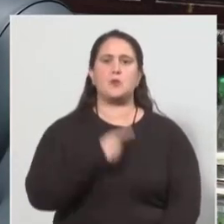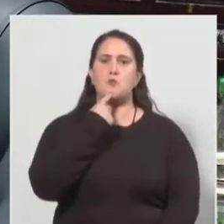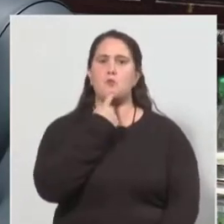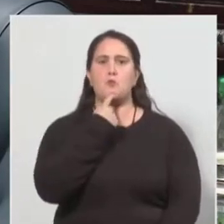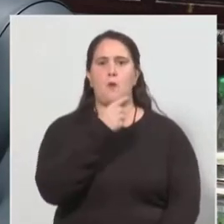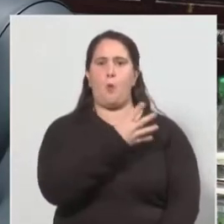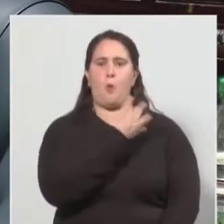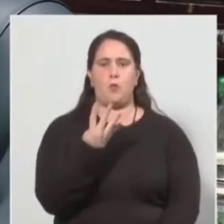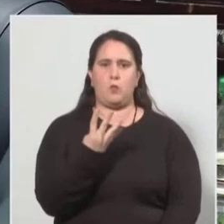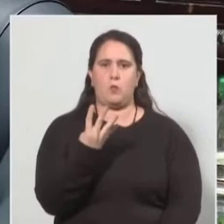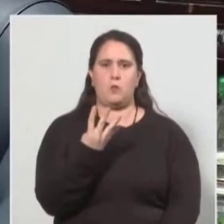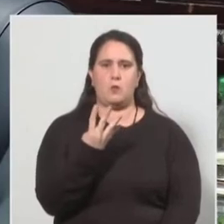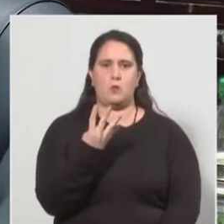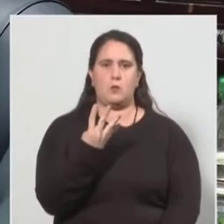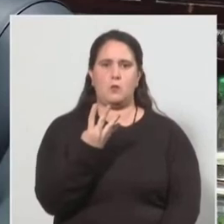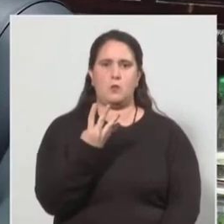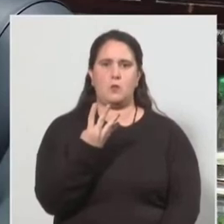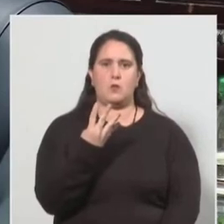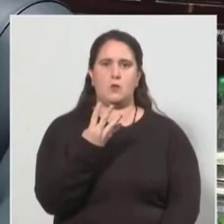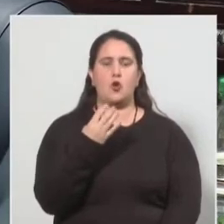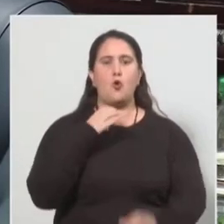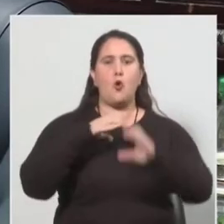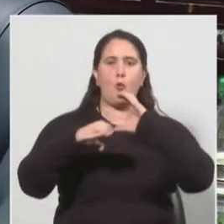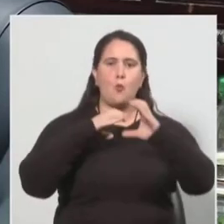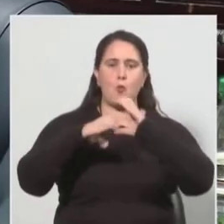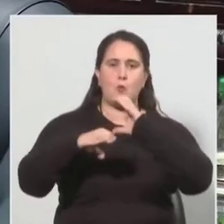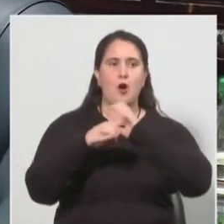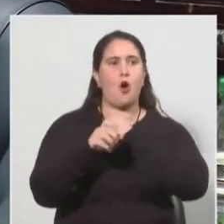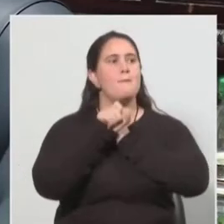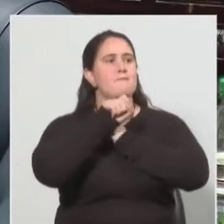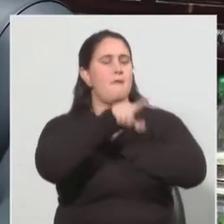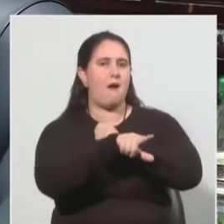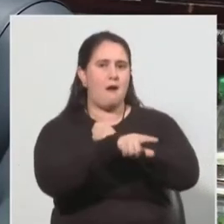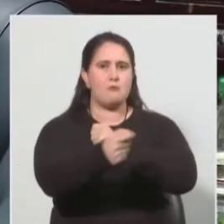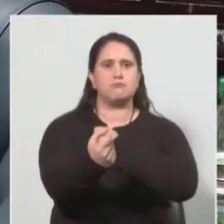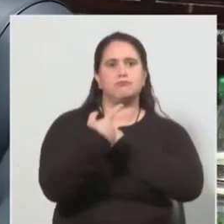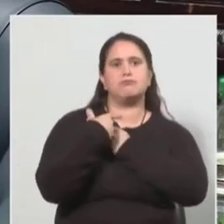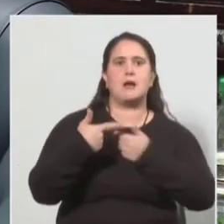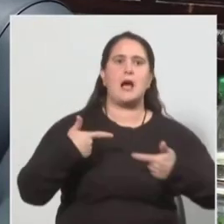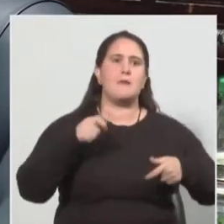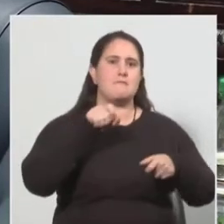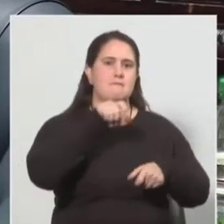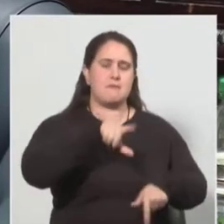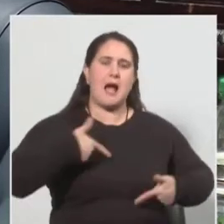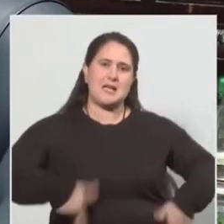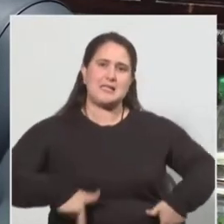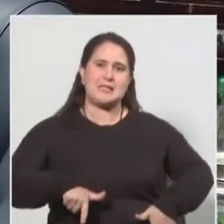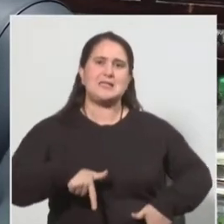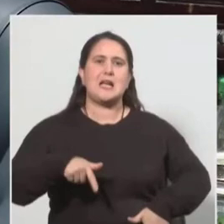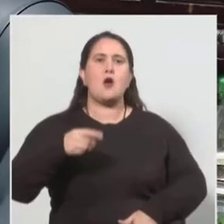Duda número 4. ¿Qué comunicaciones recibió la Cancillería de